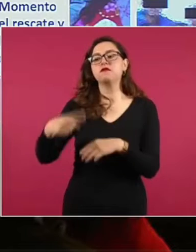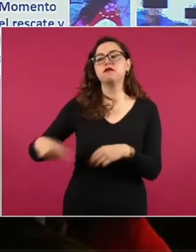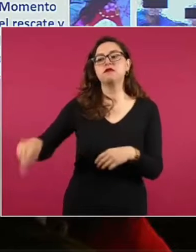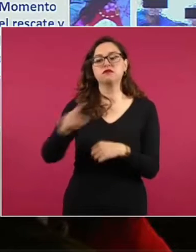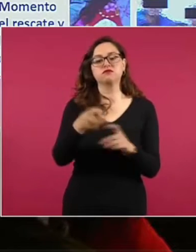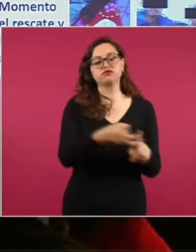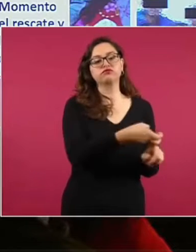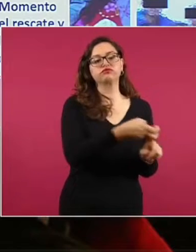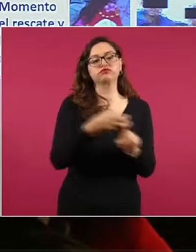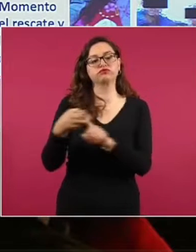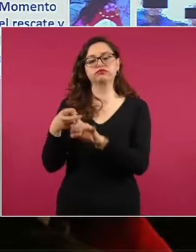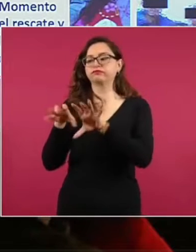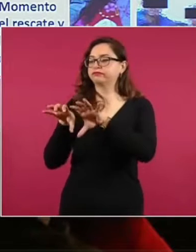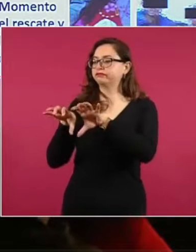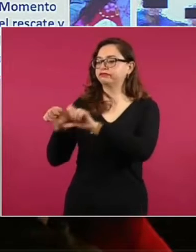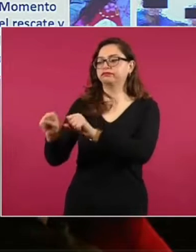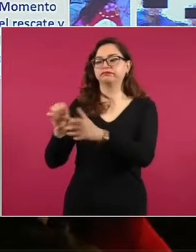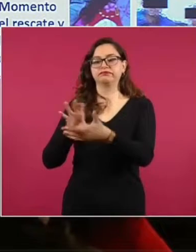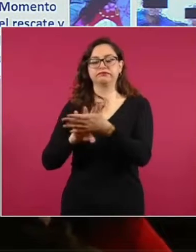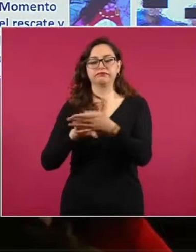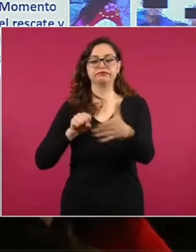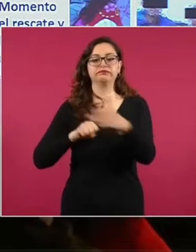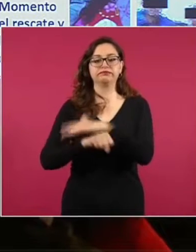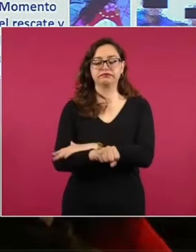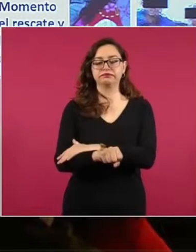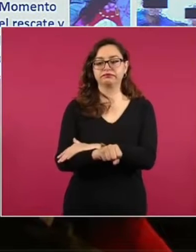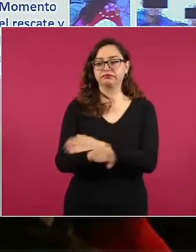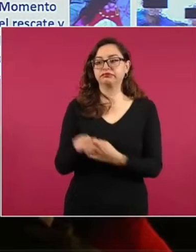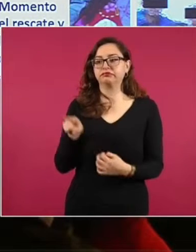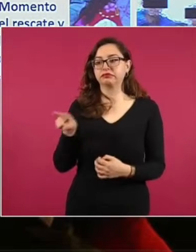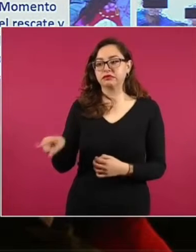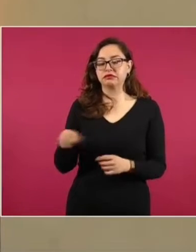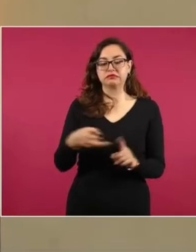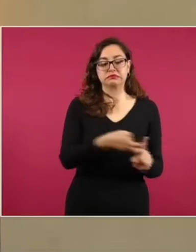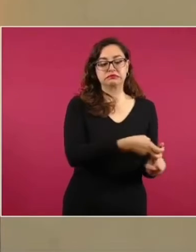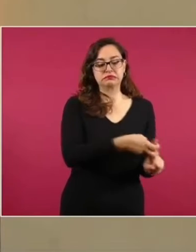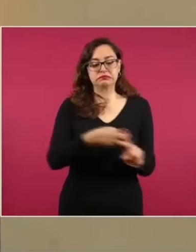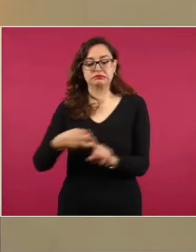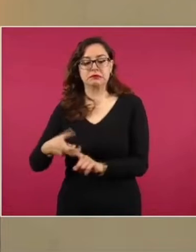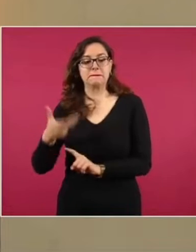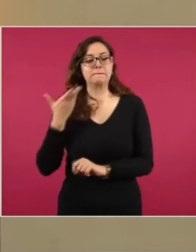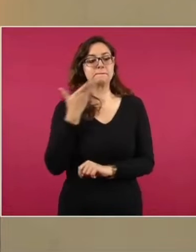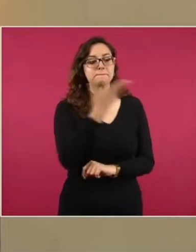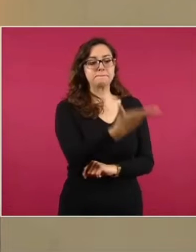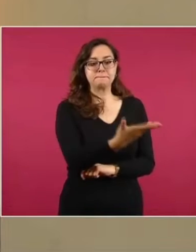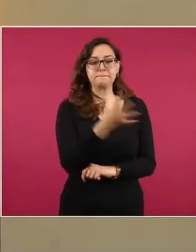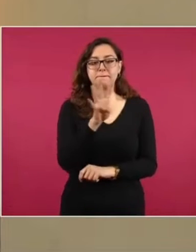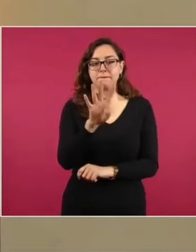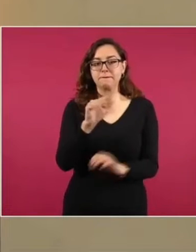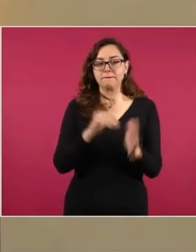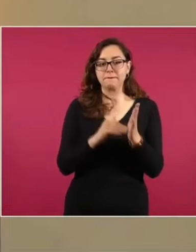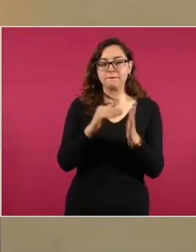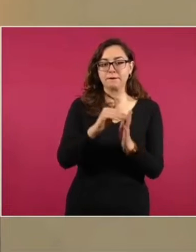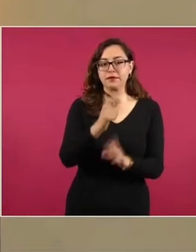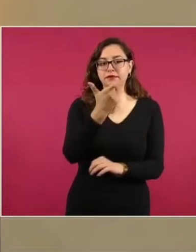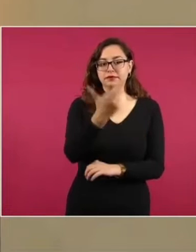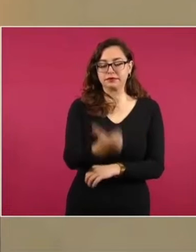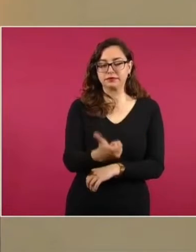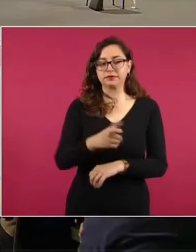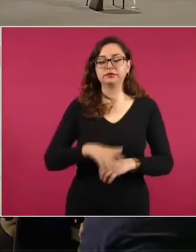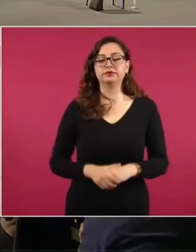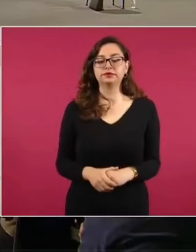y por el cual exigían la cantidad de 4 millones de pesos. Siguiente. Ya están